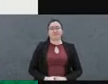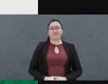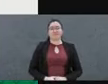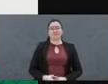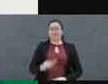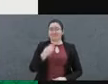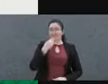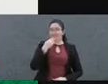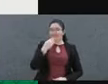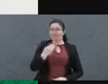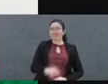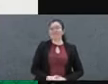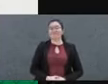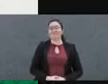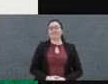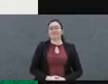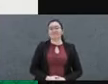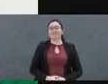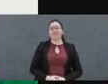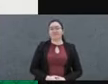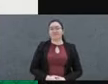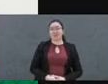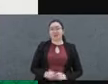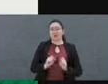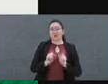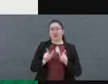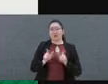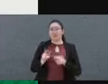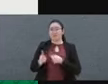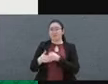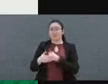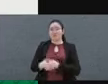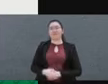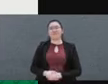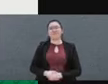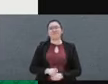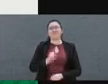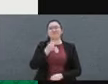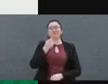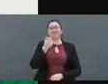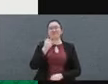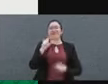Muy bien, la que sigue, por favor. Son fotografías